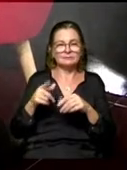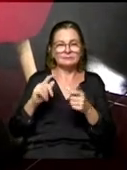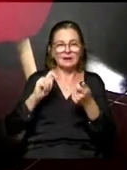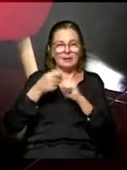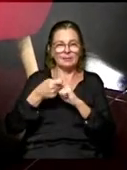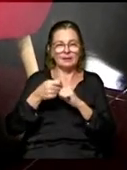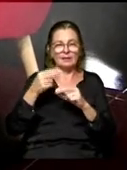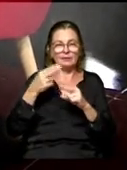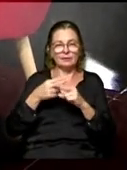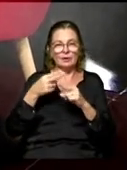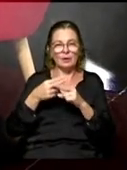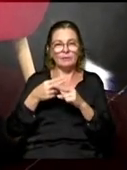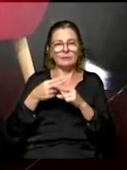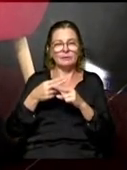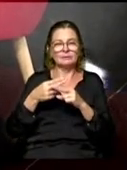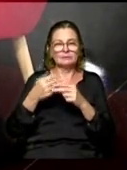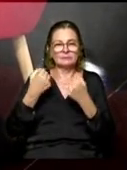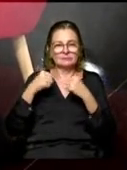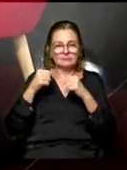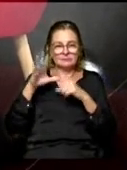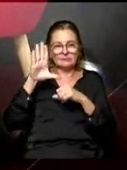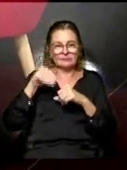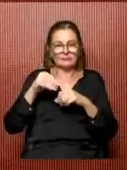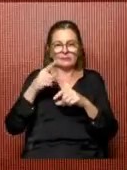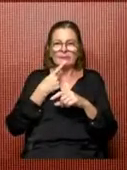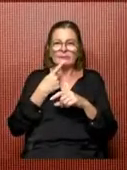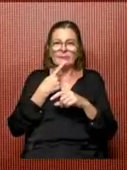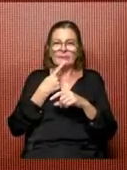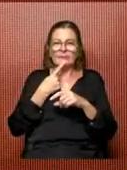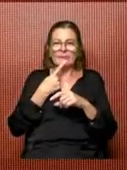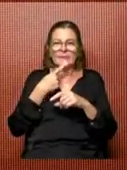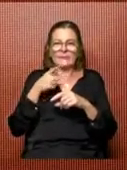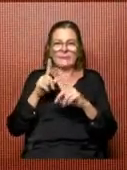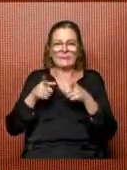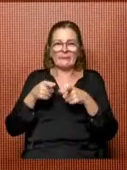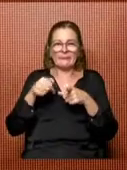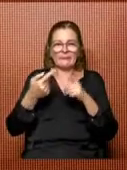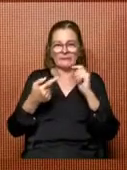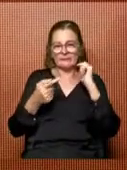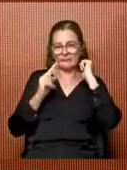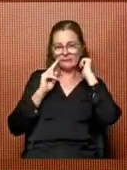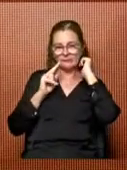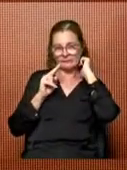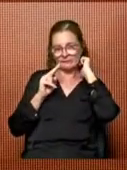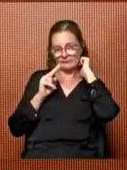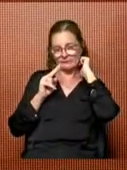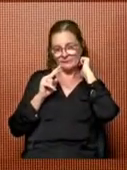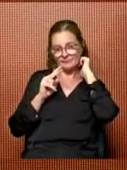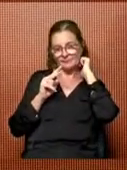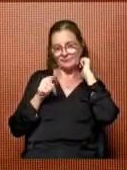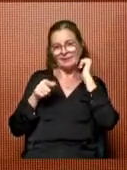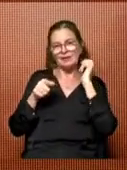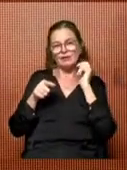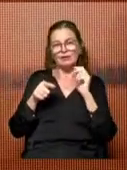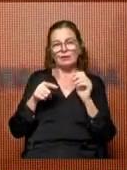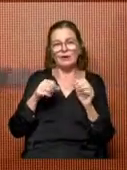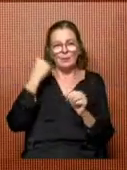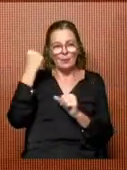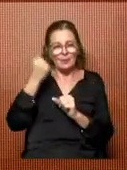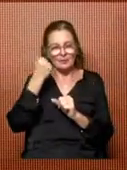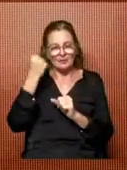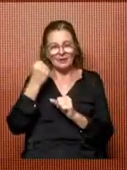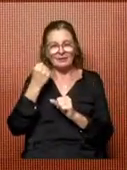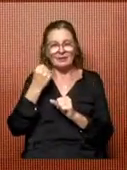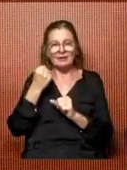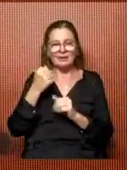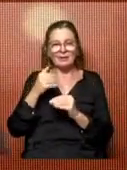nombre y el funcionamiento prácticamente todas las políticas. Y también otra cosa que hemos notado que ha sido clave, creo